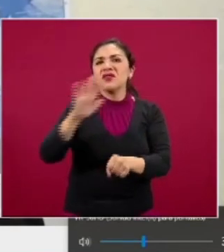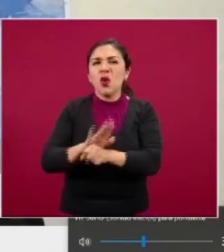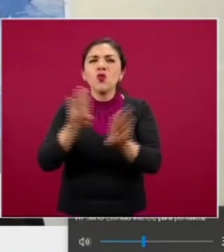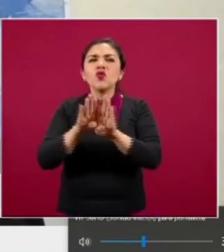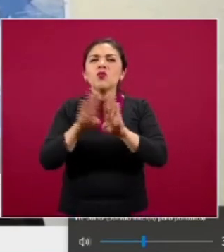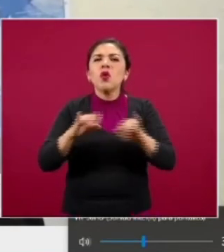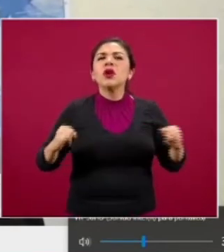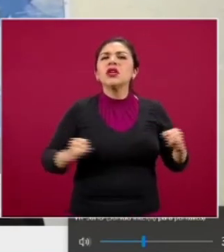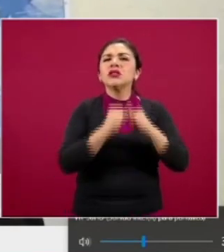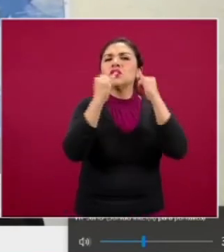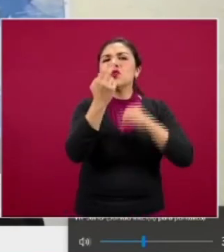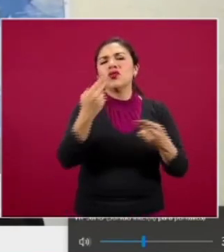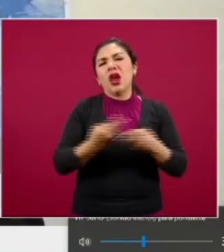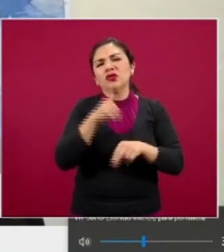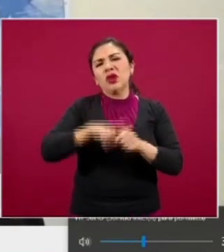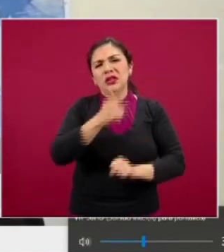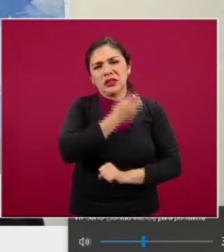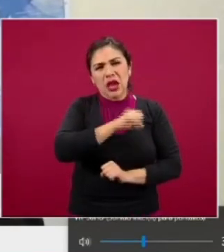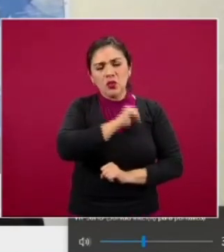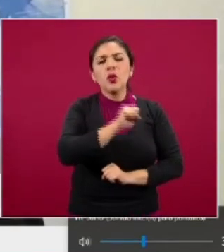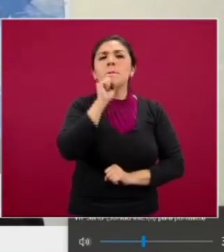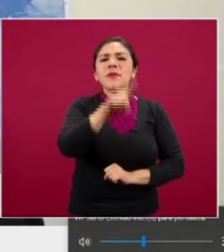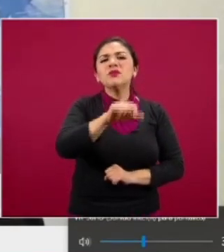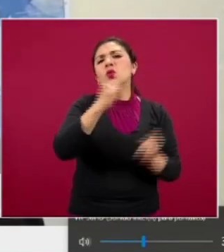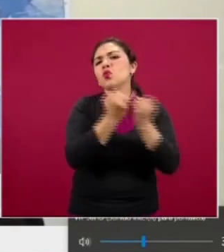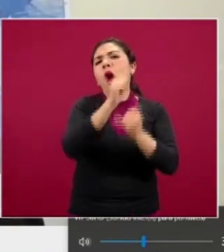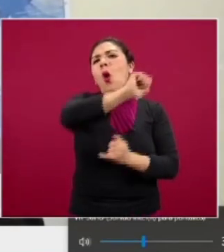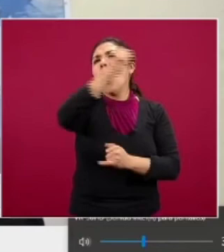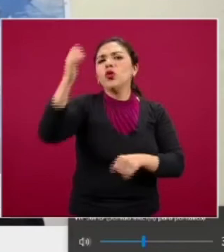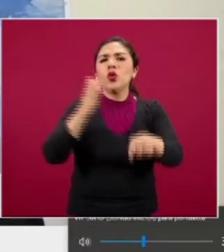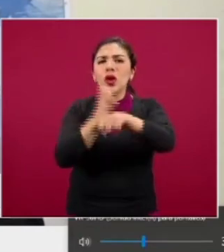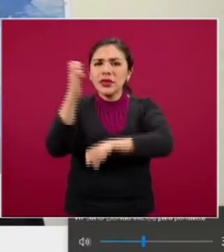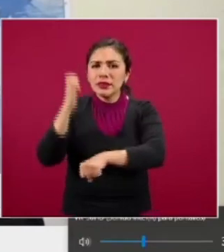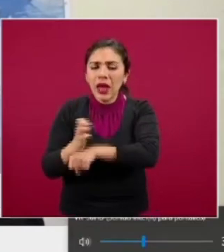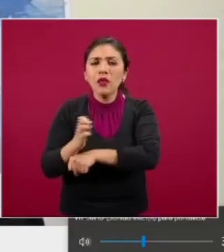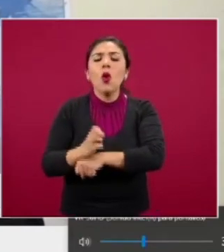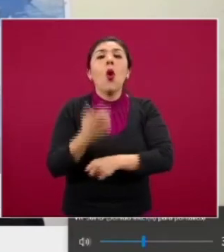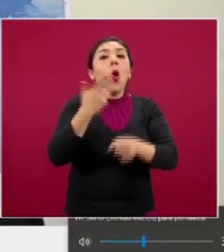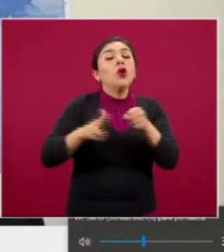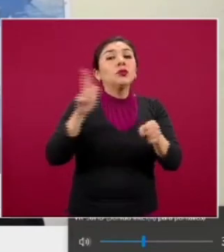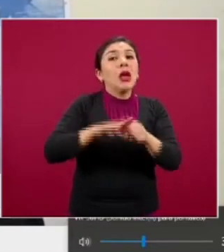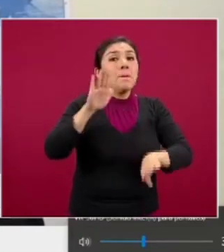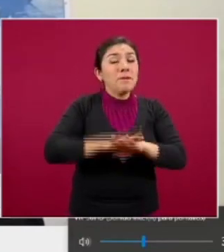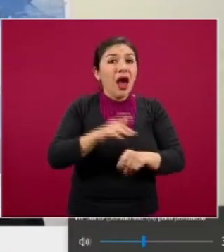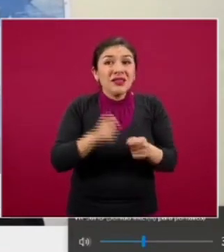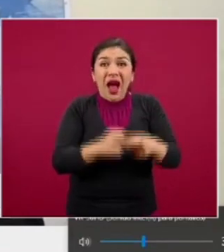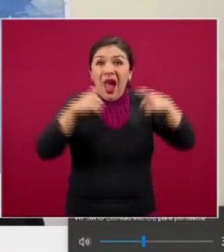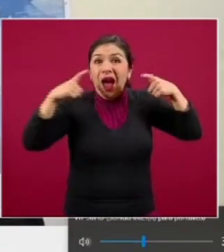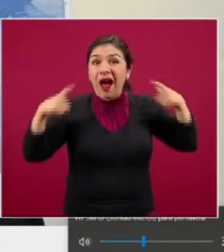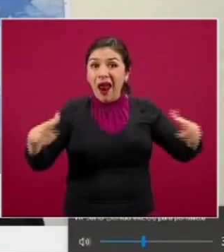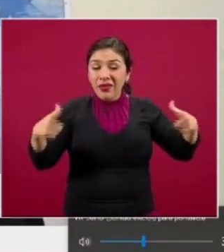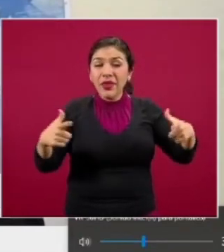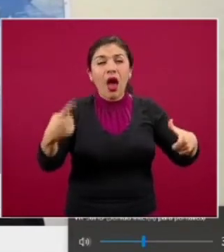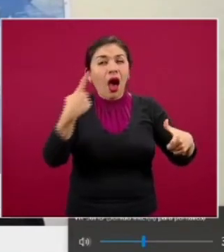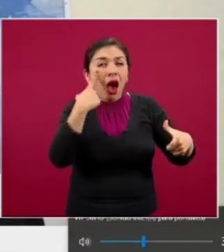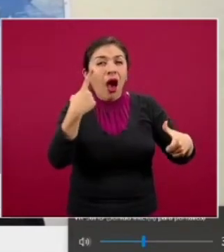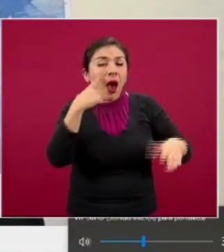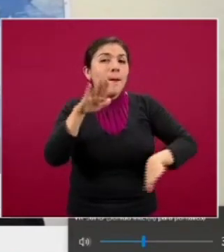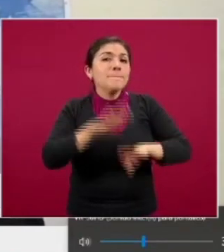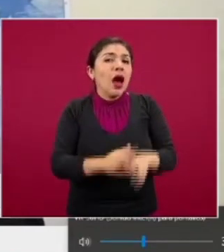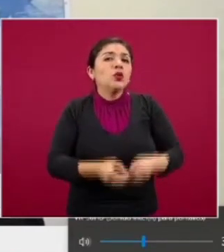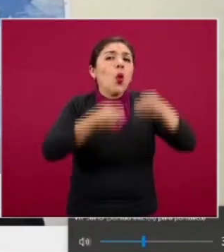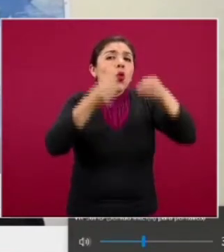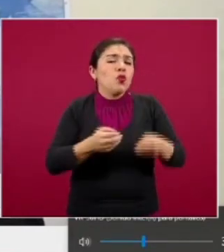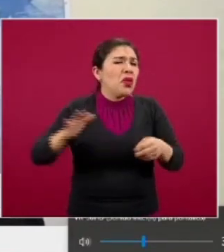institutos nacionales de salud. Lo mismo en otras entidades federativas. Los hospitales, sobre todo de gran tamaño, suelen ocuparse